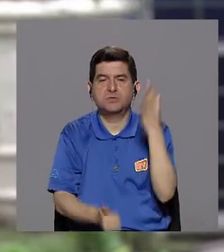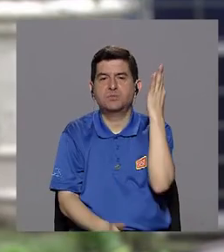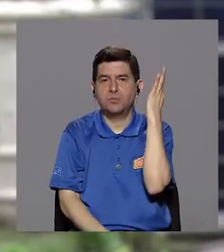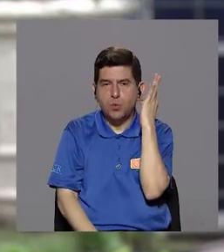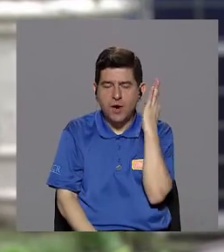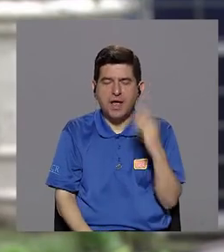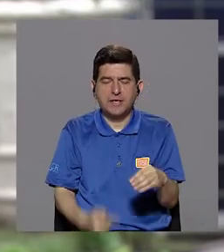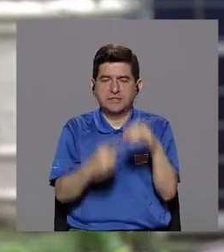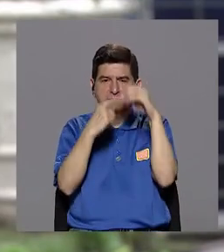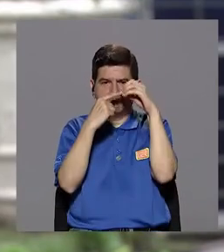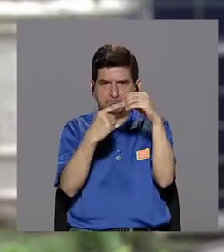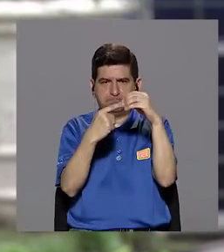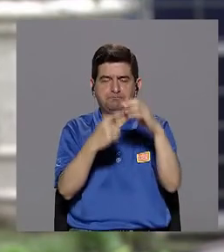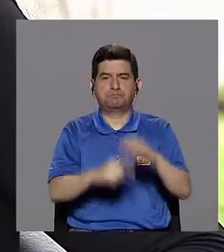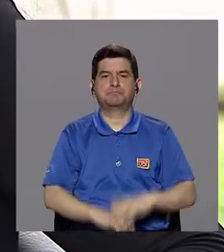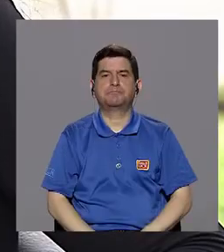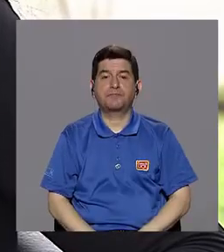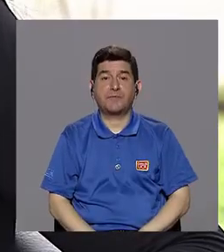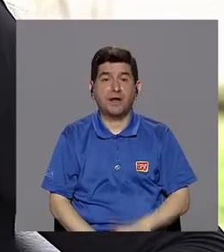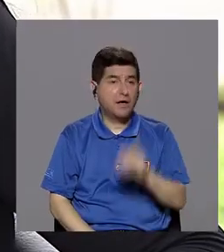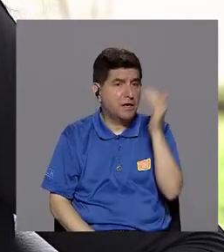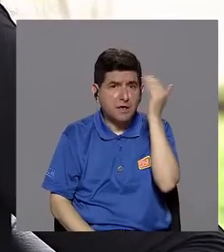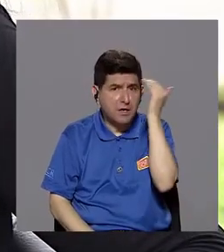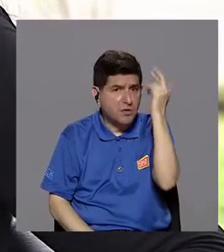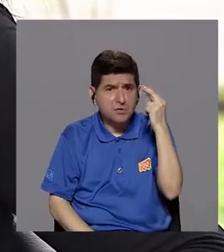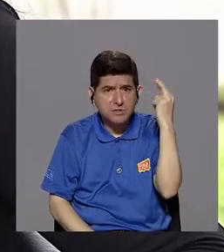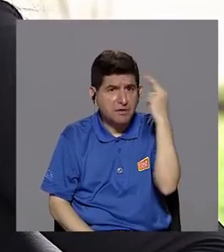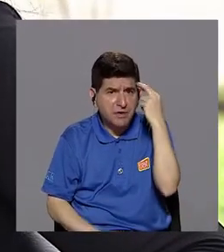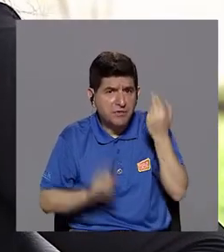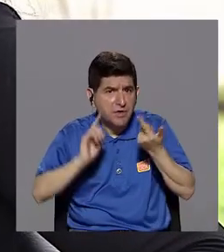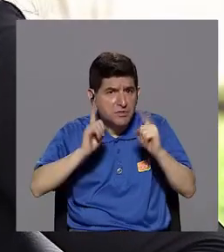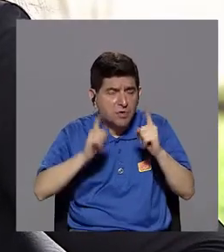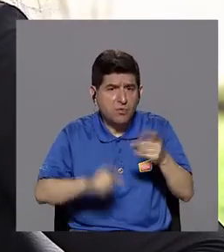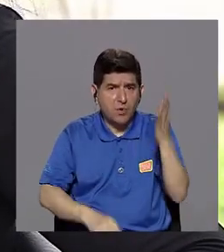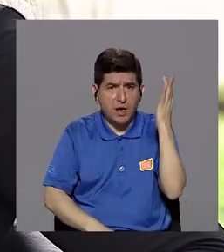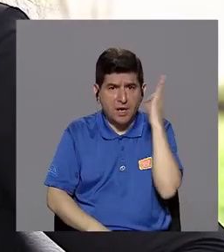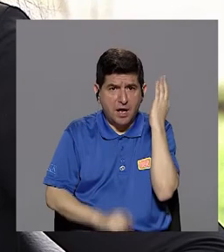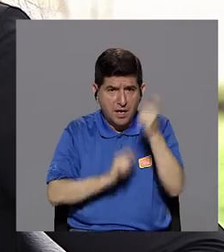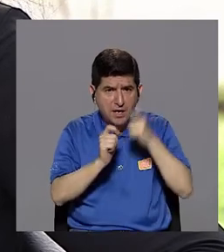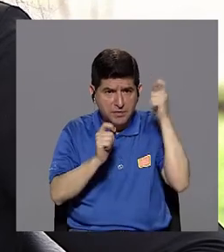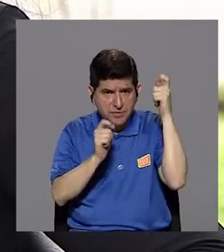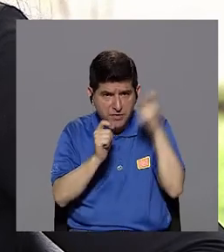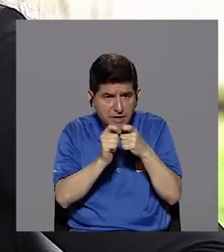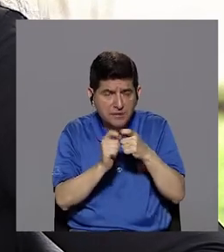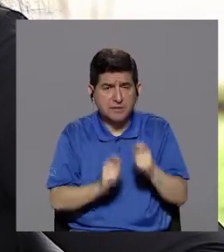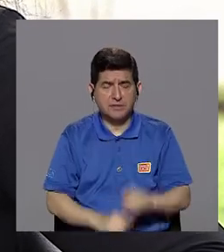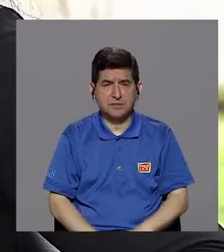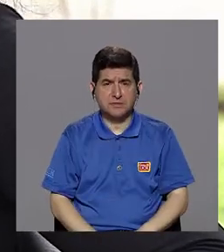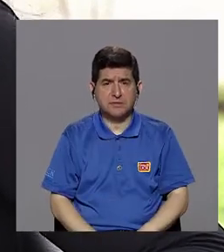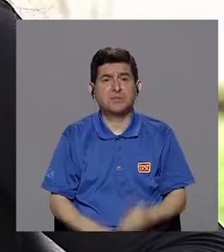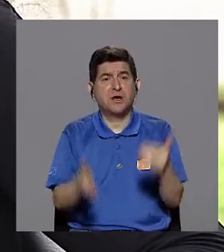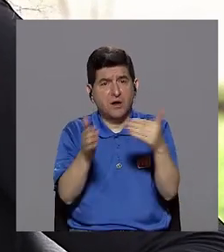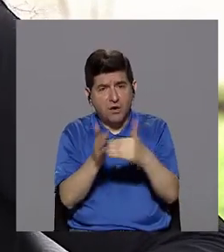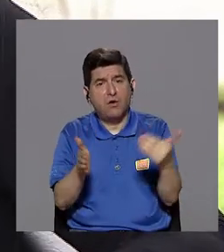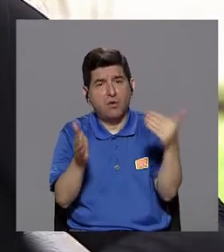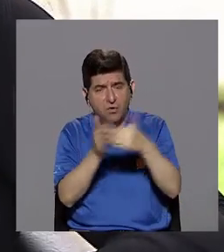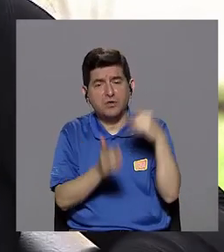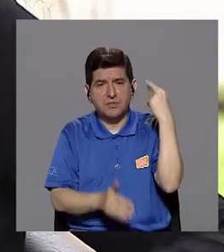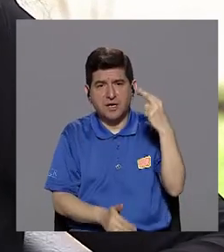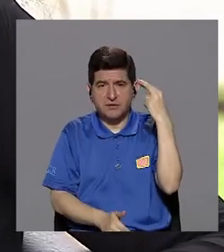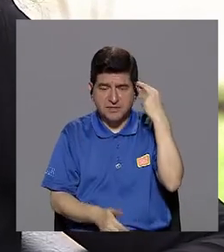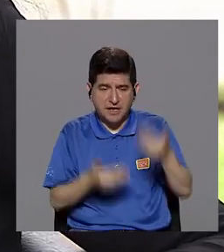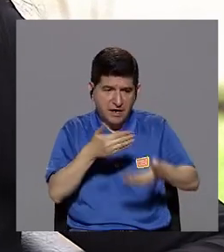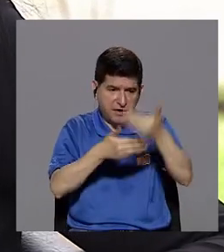mujeres principalmente. Y no se sabe la causa de por qué a las mujeres específicamente. O sea, volvemos a las mismas causas